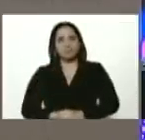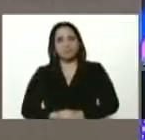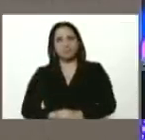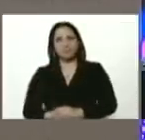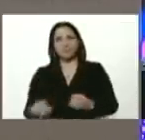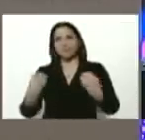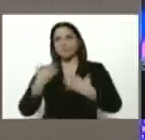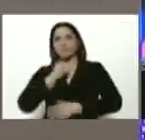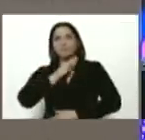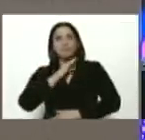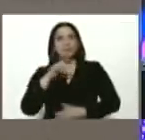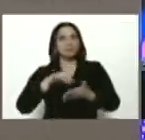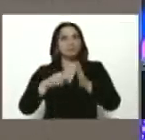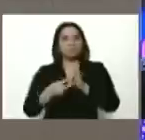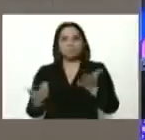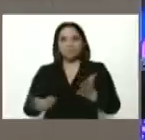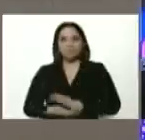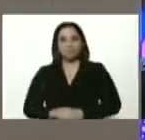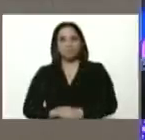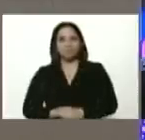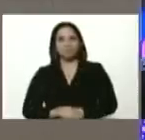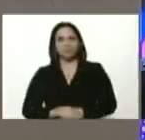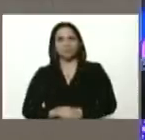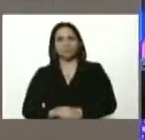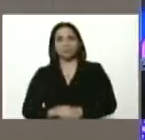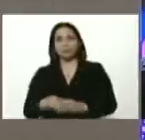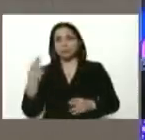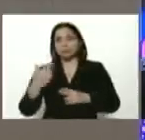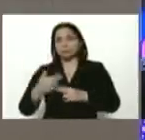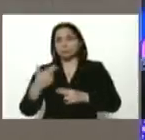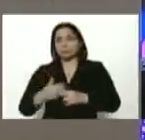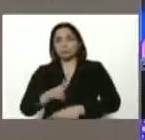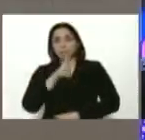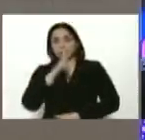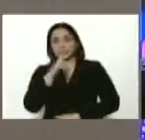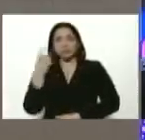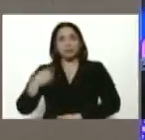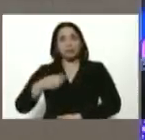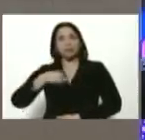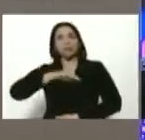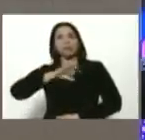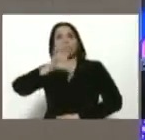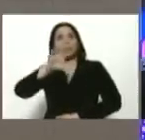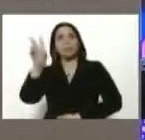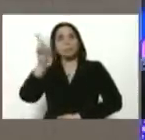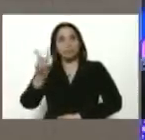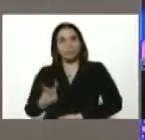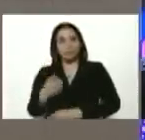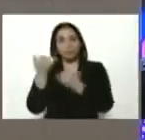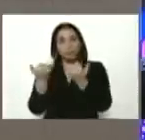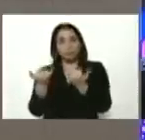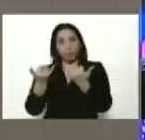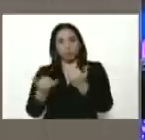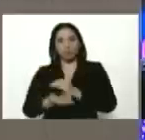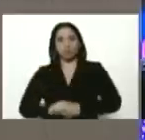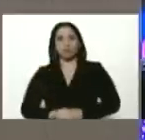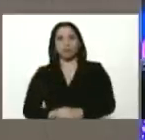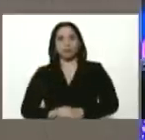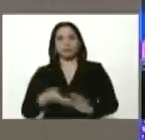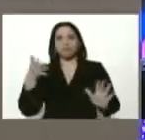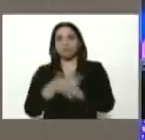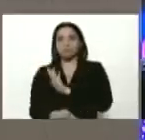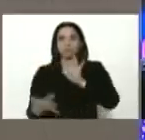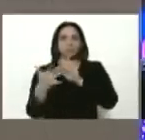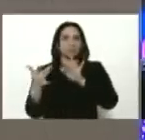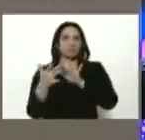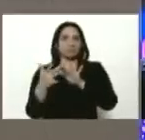epidemiología es la epidemiología. El mayor riesgo que tiene nuestra patria venezolana en los actuales momentos relacionados